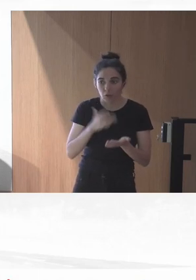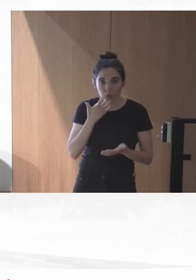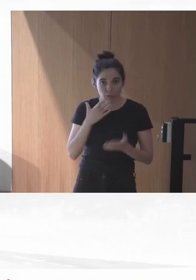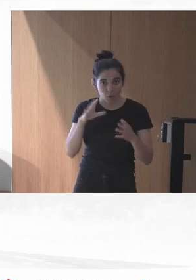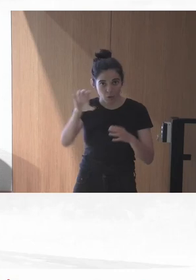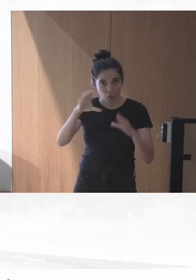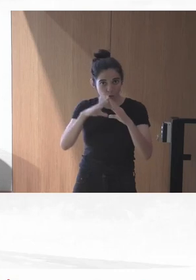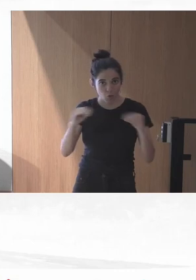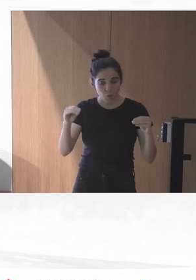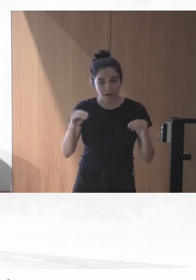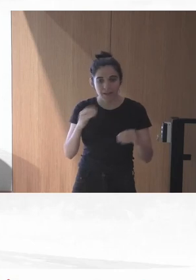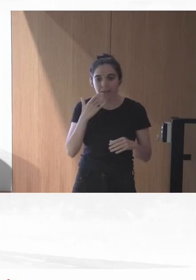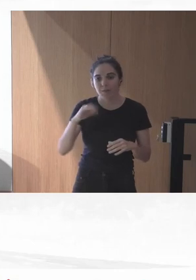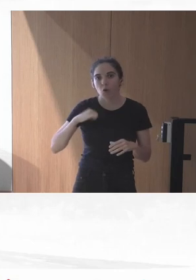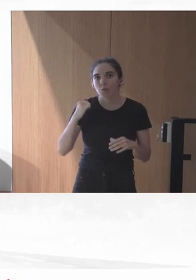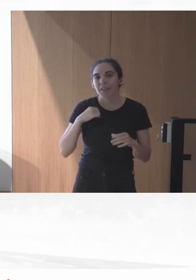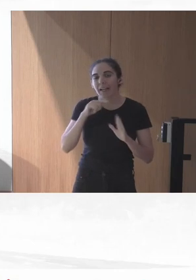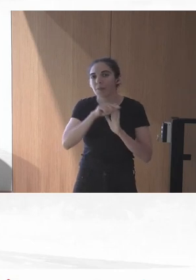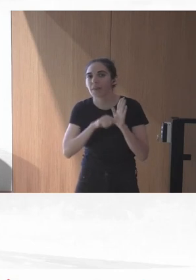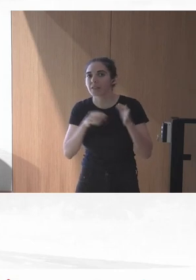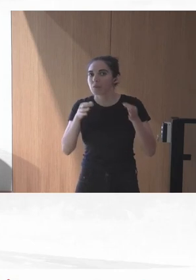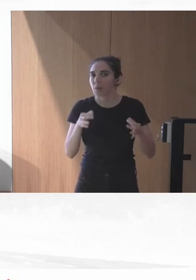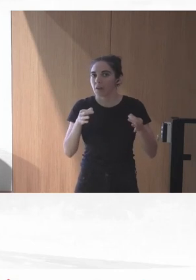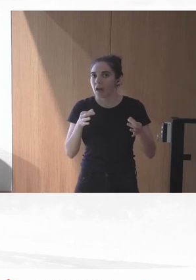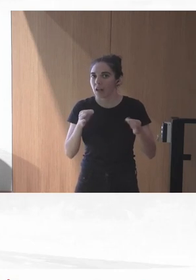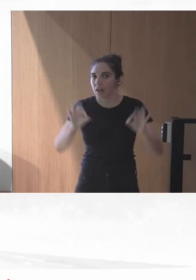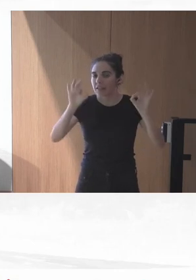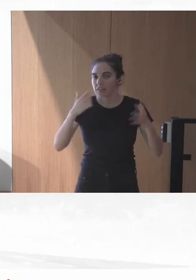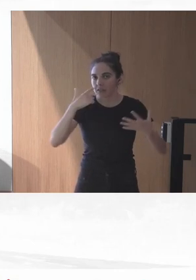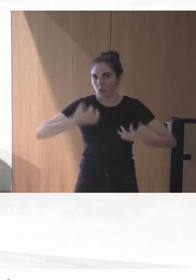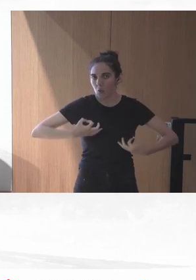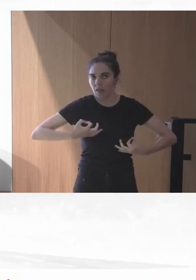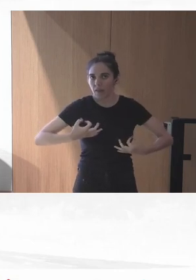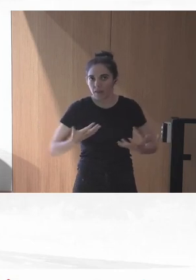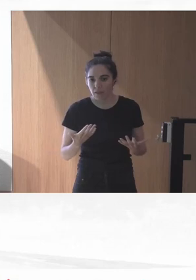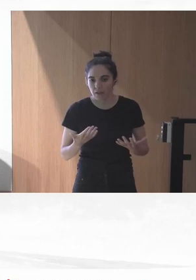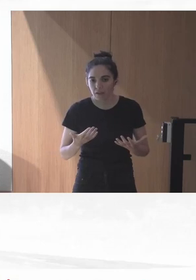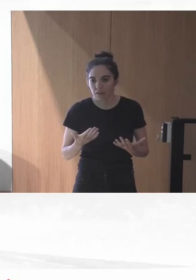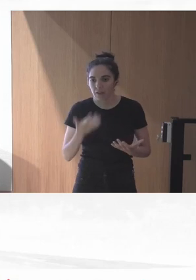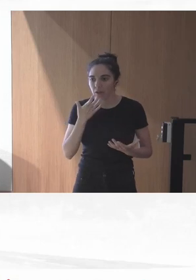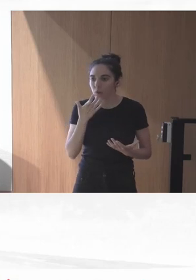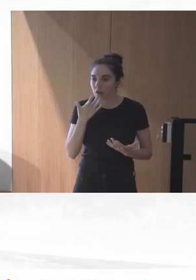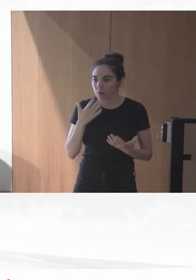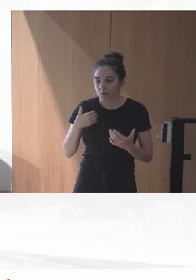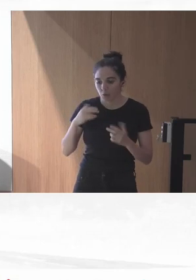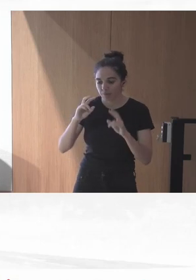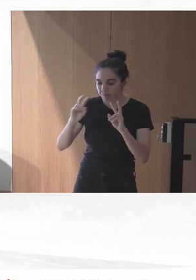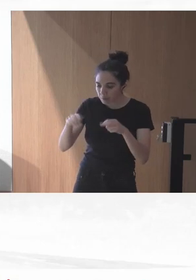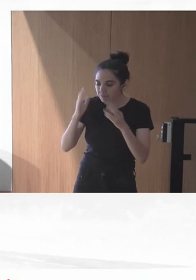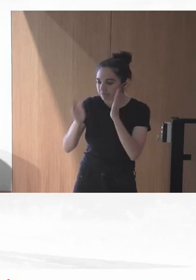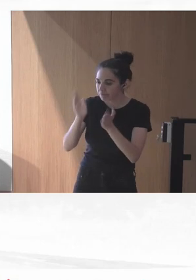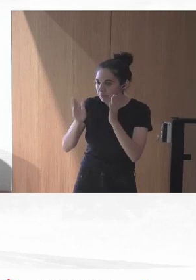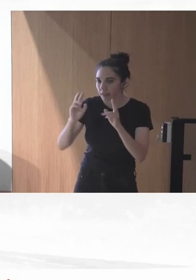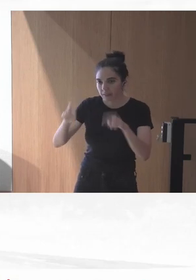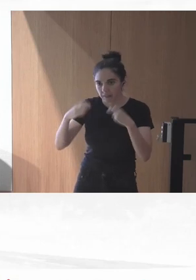de medidas especiales y medidas de seguridad, las que mencionó ella, por ejemplo, la revaluación periódica, la revisión periódica, también lo